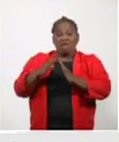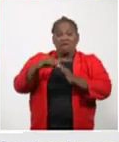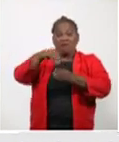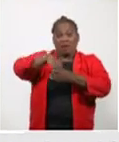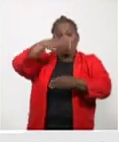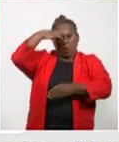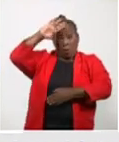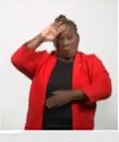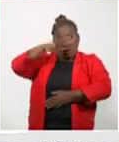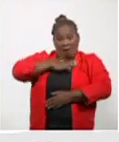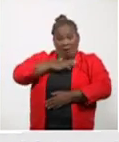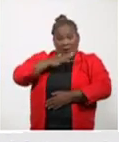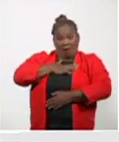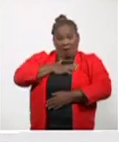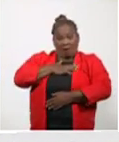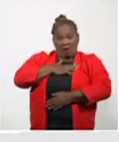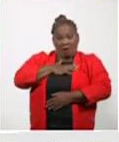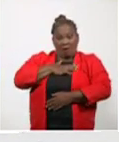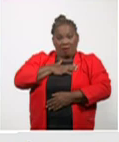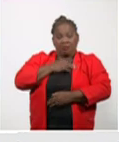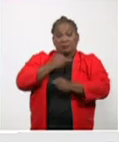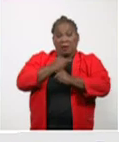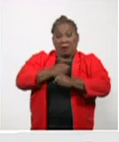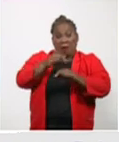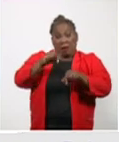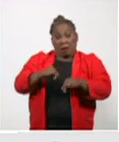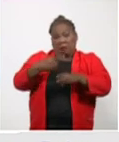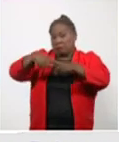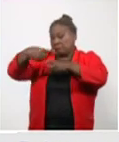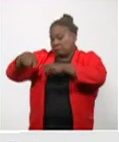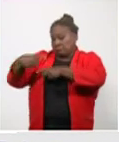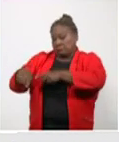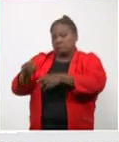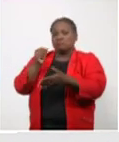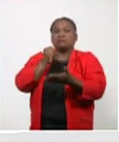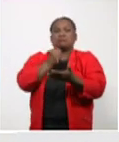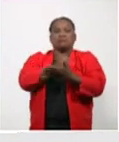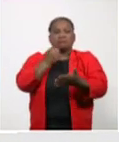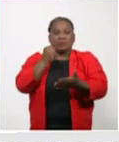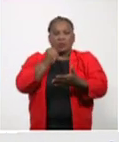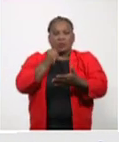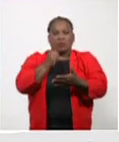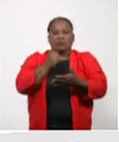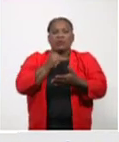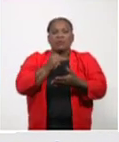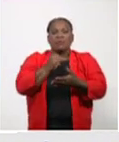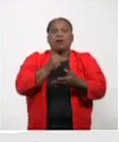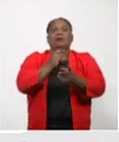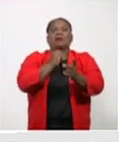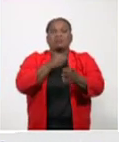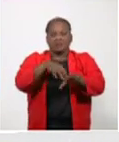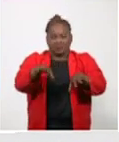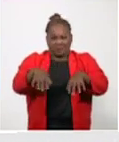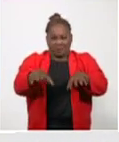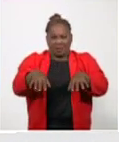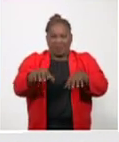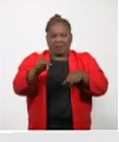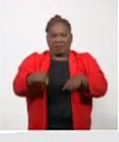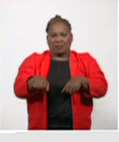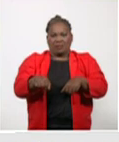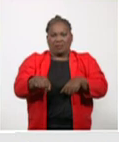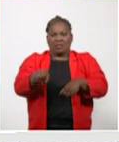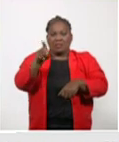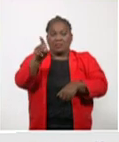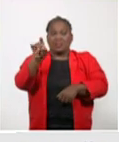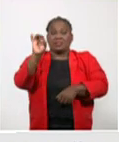aquí por determinadas razones y se confirman con una transmisión autóctona. 17 indios en el día de